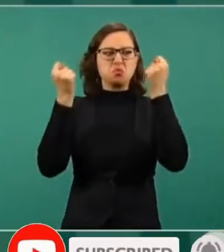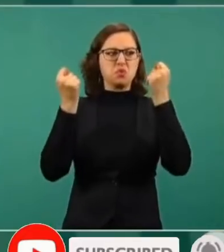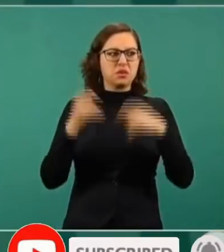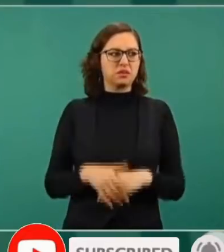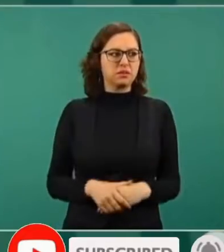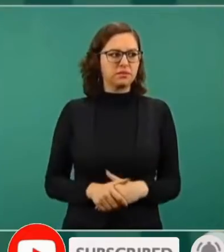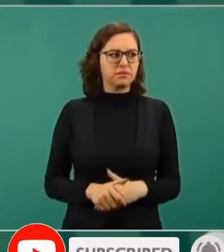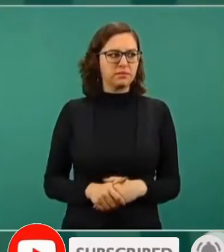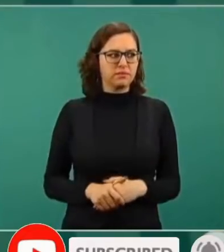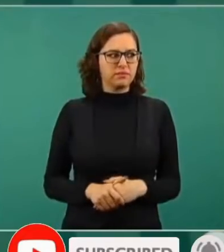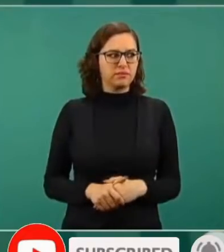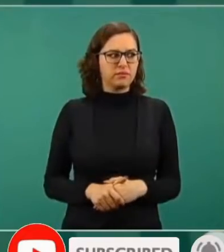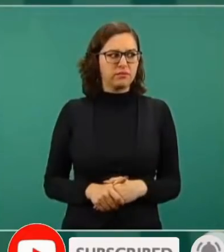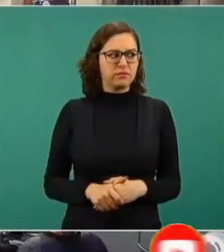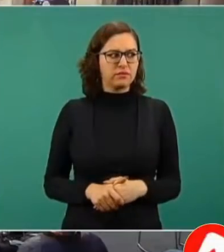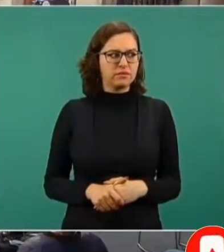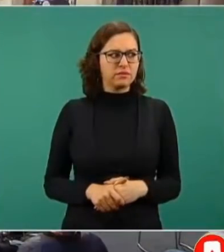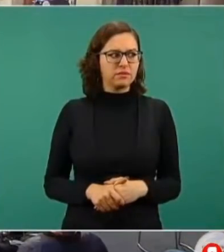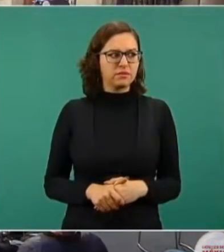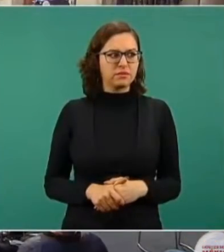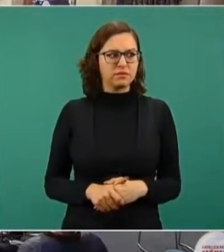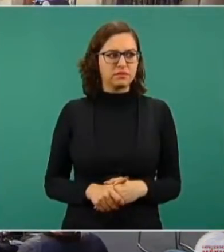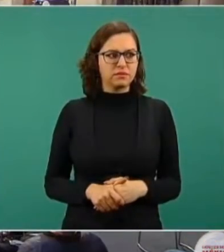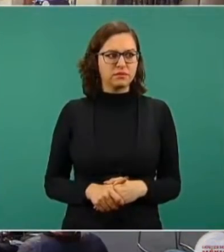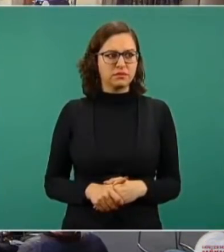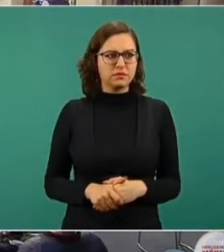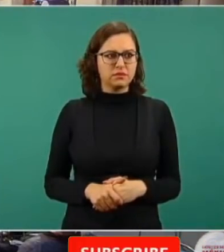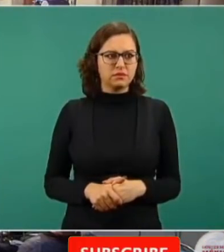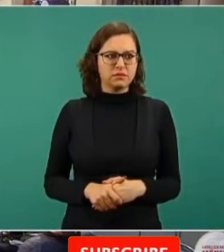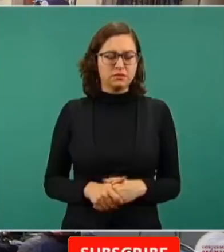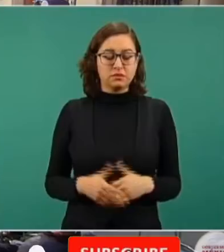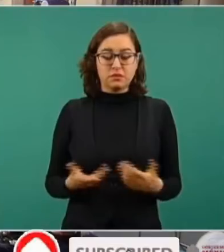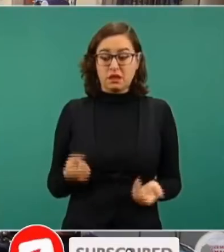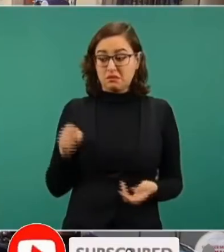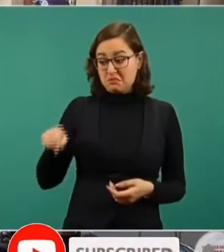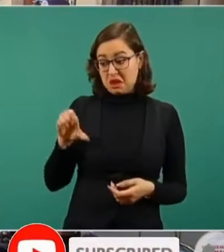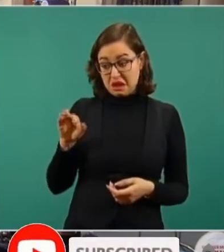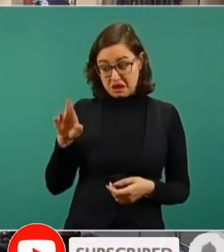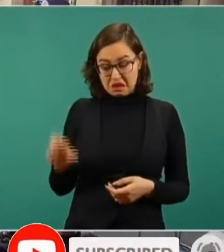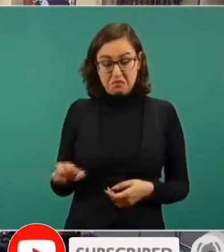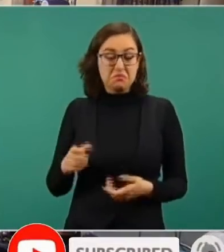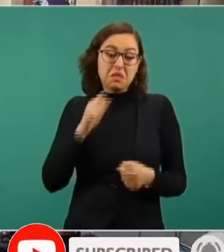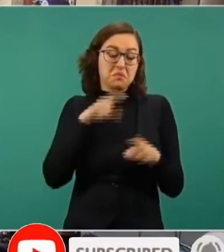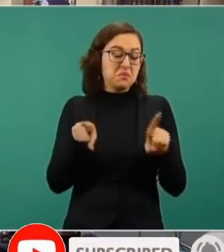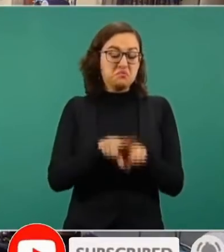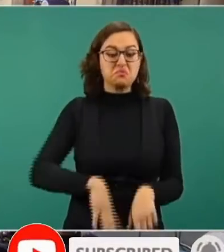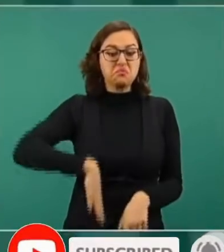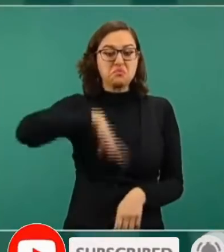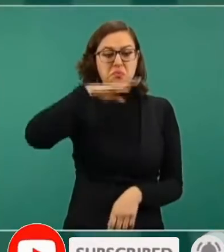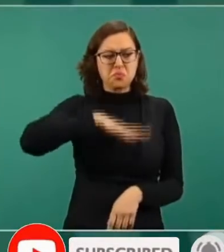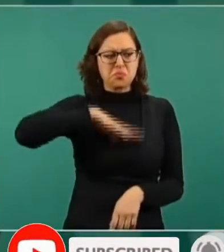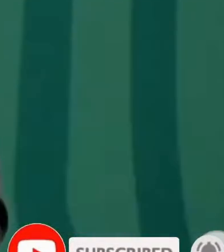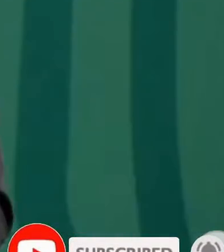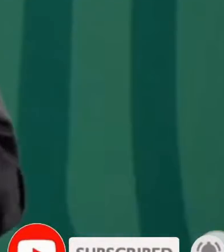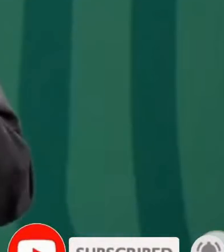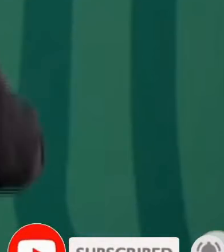CRE en el pasado nunca se dio cuenta de lo que estaba haciendo. Otra jugosa ventaja para